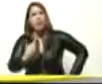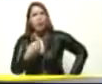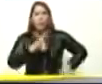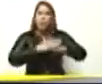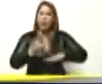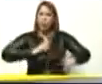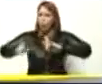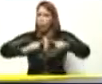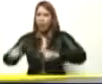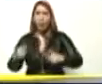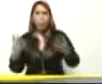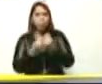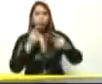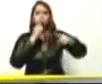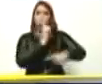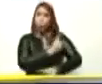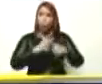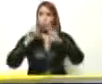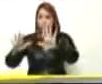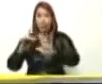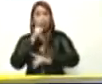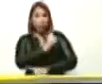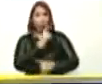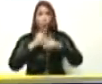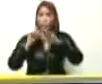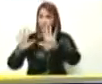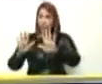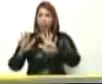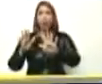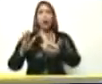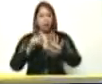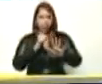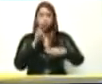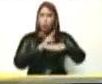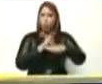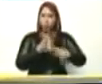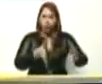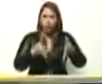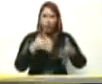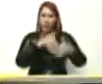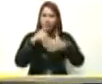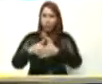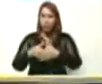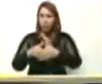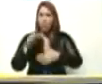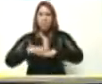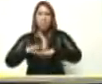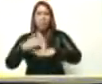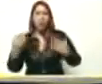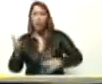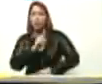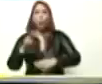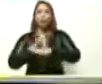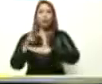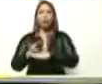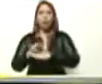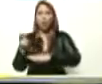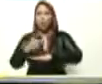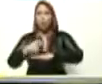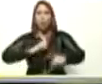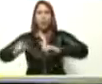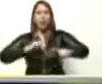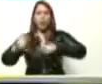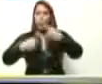gobernamos, con el uno por diez? Si el uno por diez, sirve para ganar elecciones, ¿por qué no sirve, para gobernar todos los días? Es la pregunta,